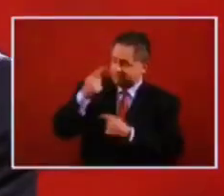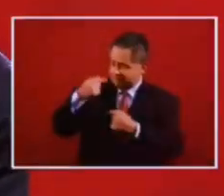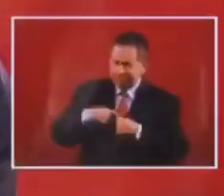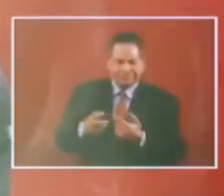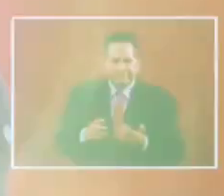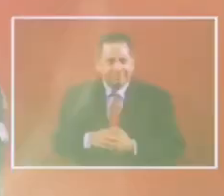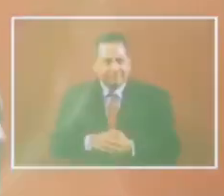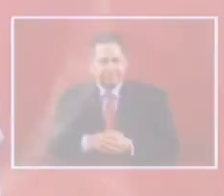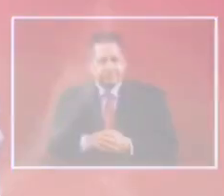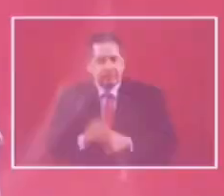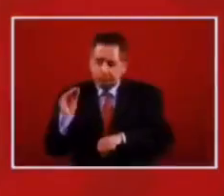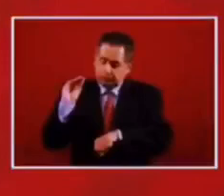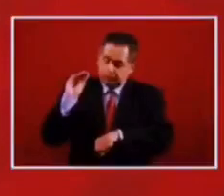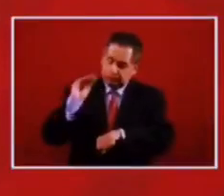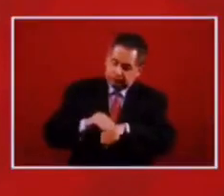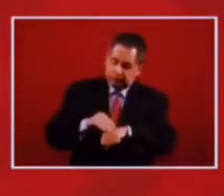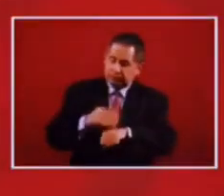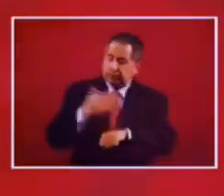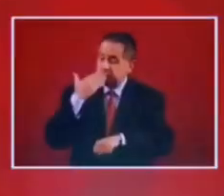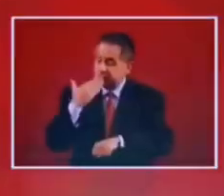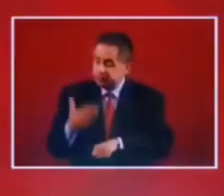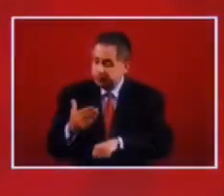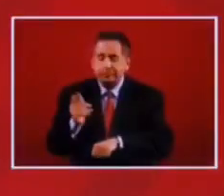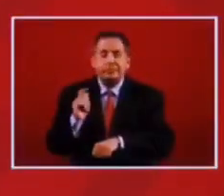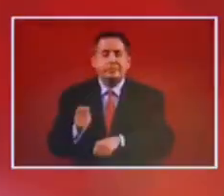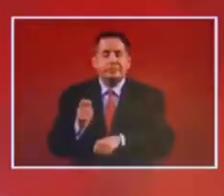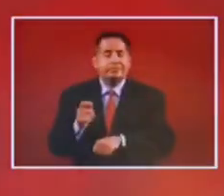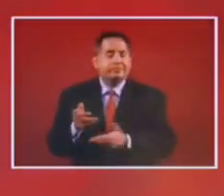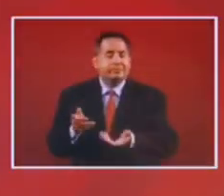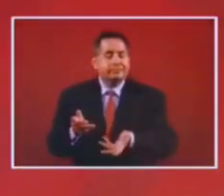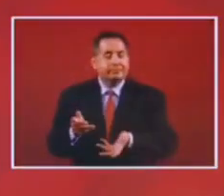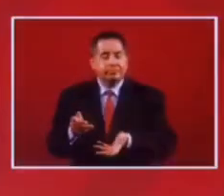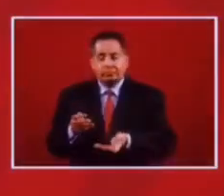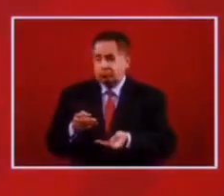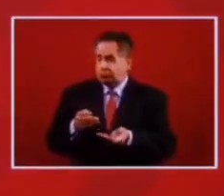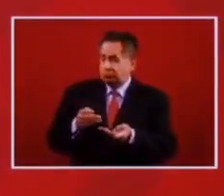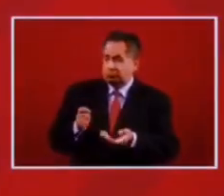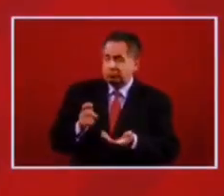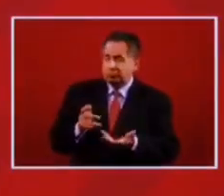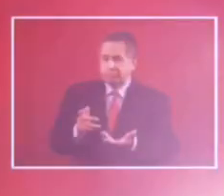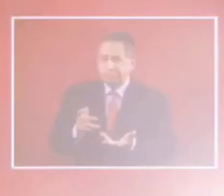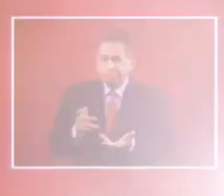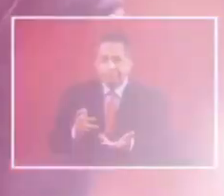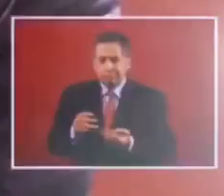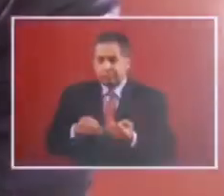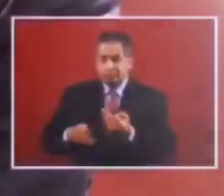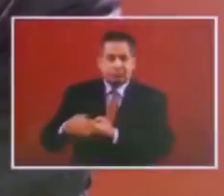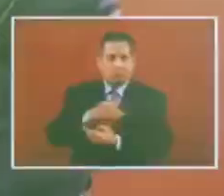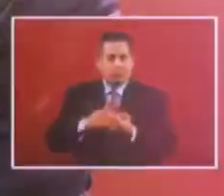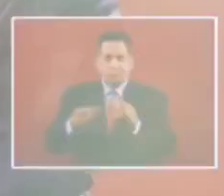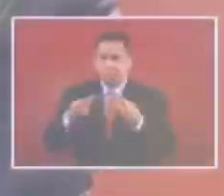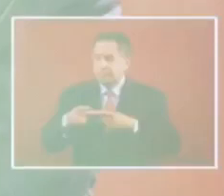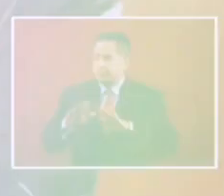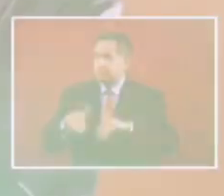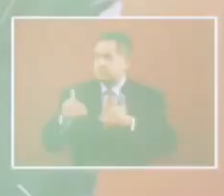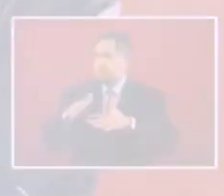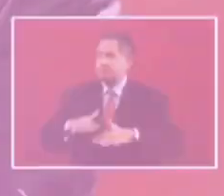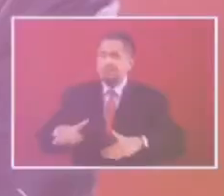sino a portarnos bien con la sociedad